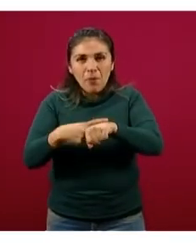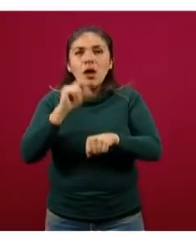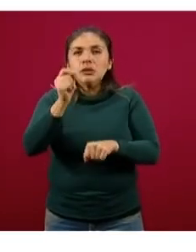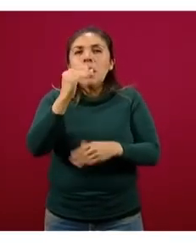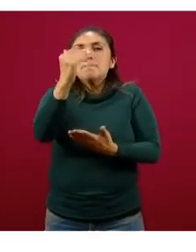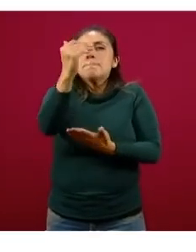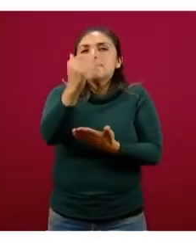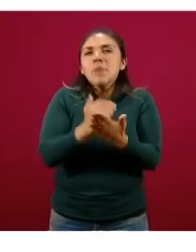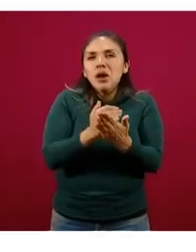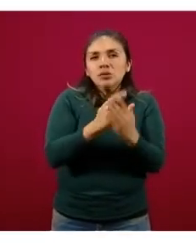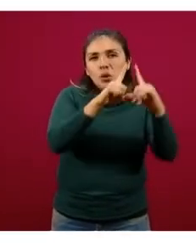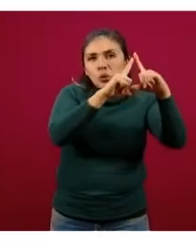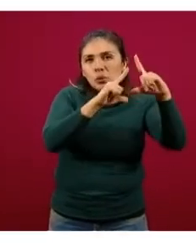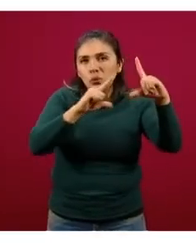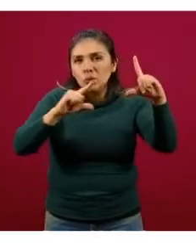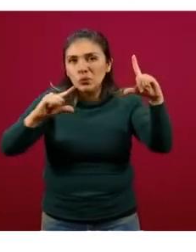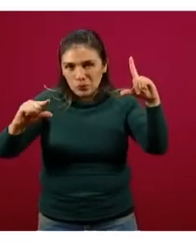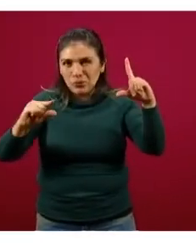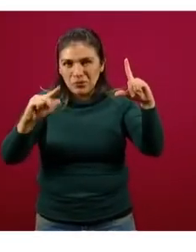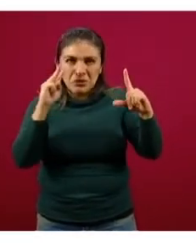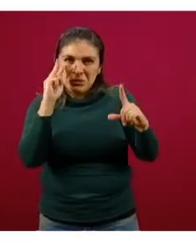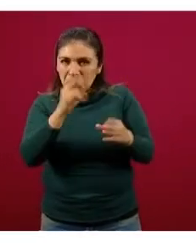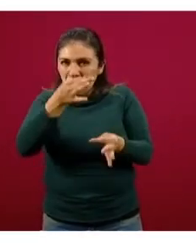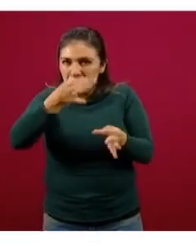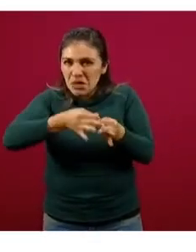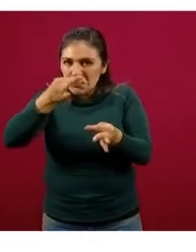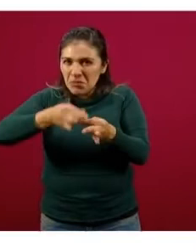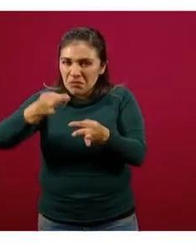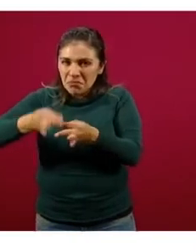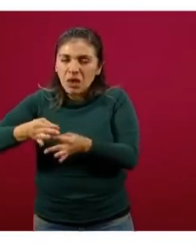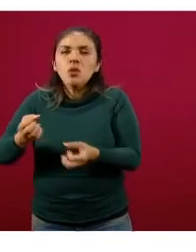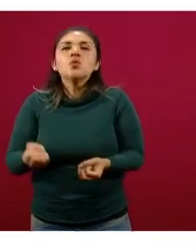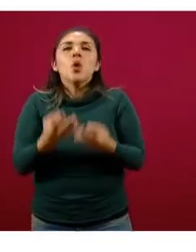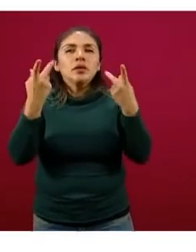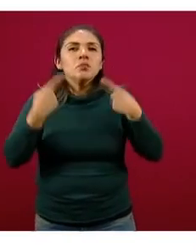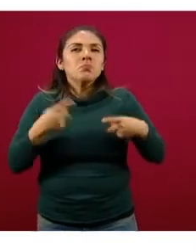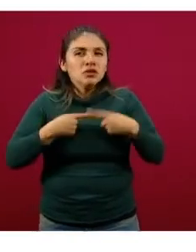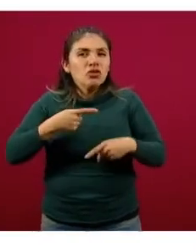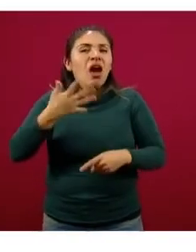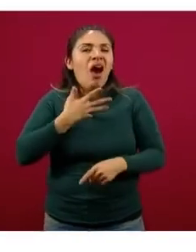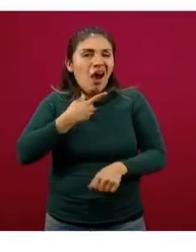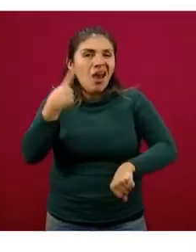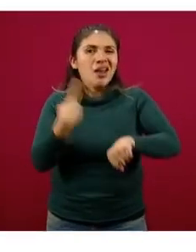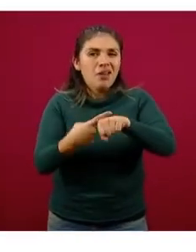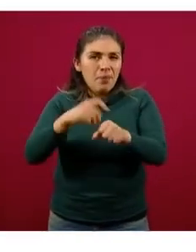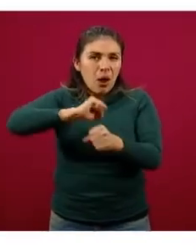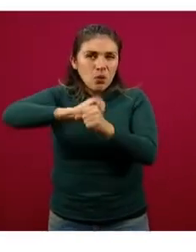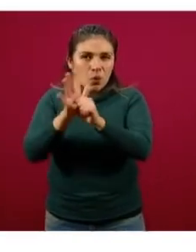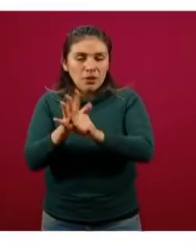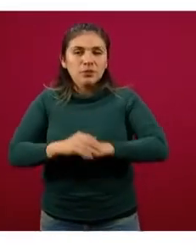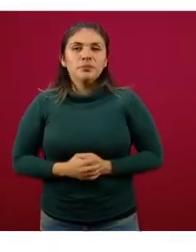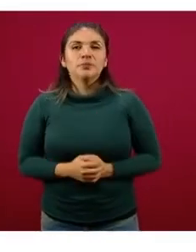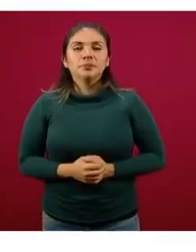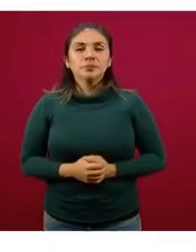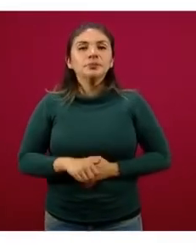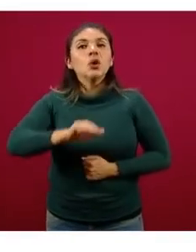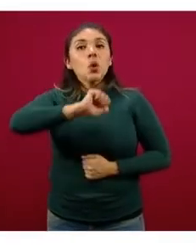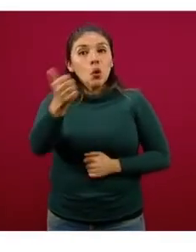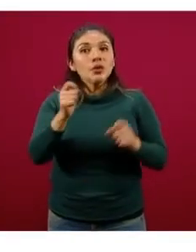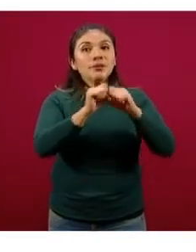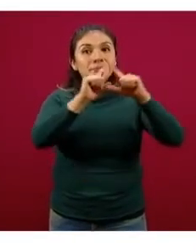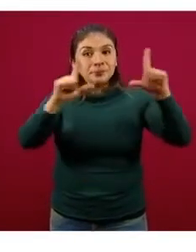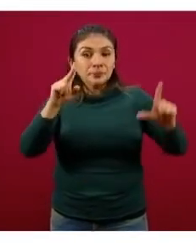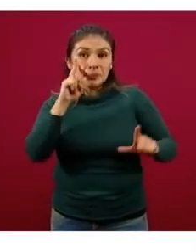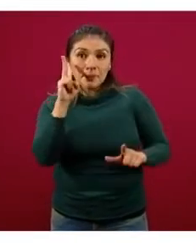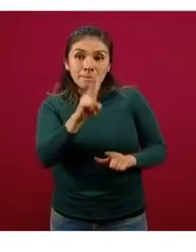actividad, al menos evidenciada en la confirmación de casos de COVID-19. La siguiente diapositiva,